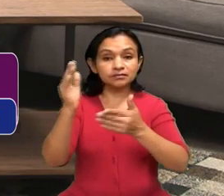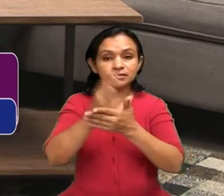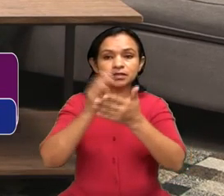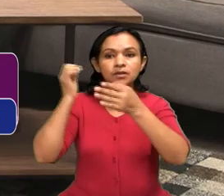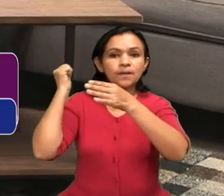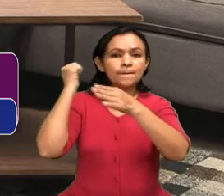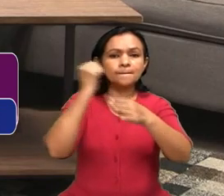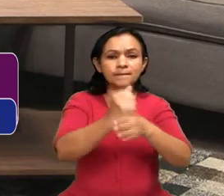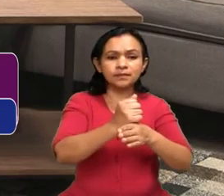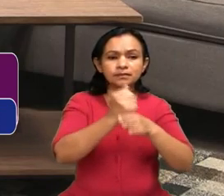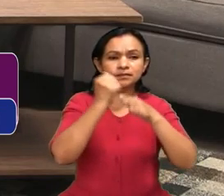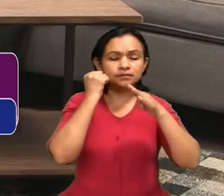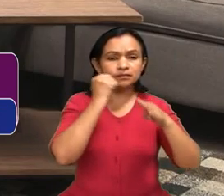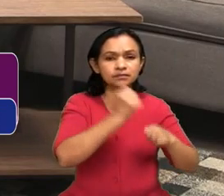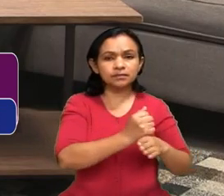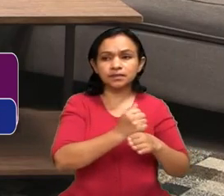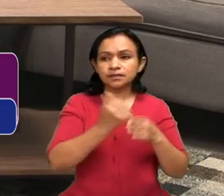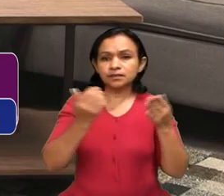asesinados por